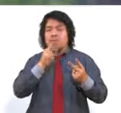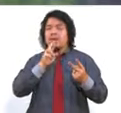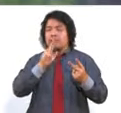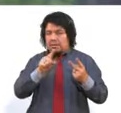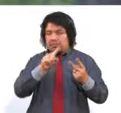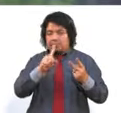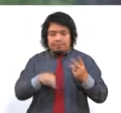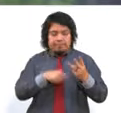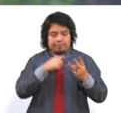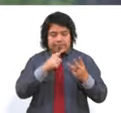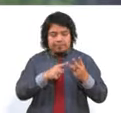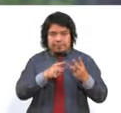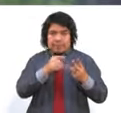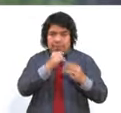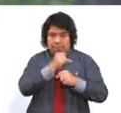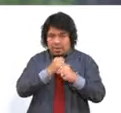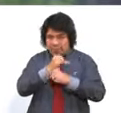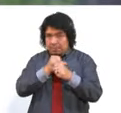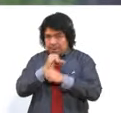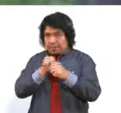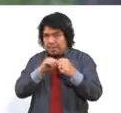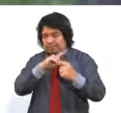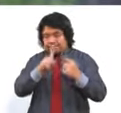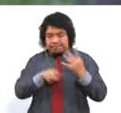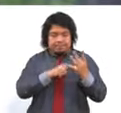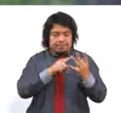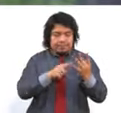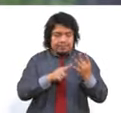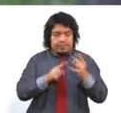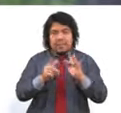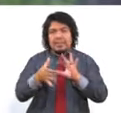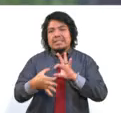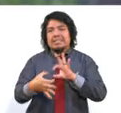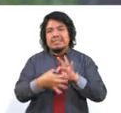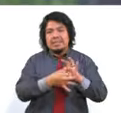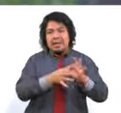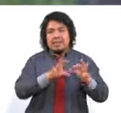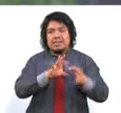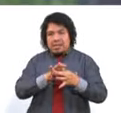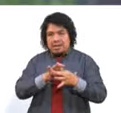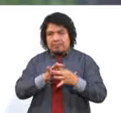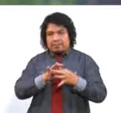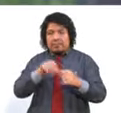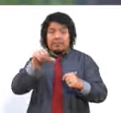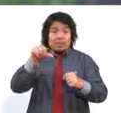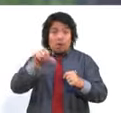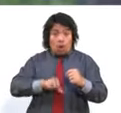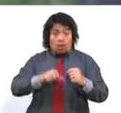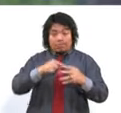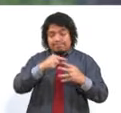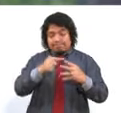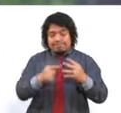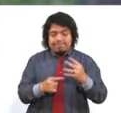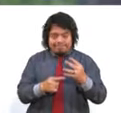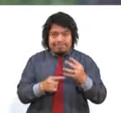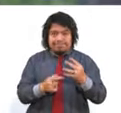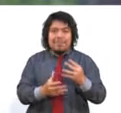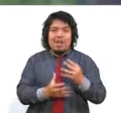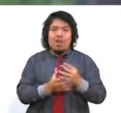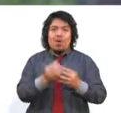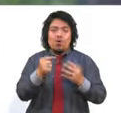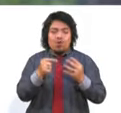policía, inteligencia y investigación y coordinación. Y el día de hoy estamos viendo justamente